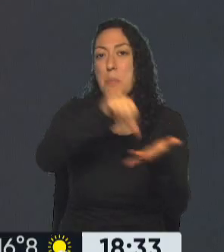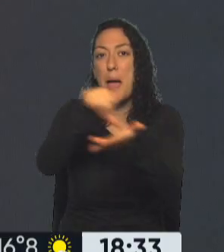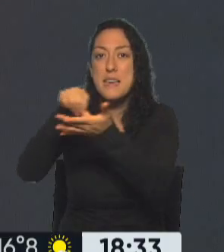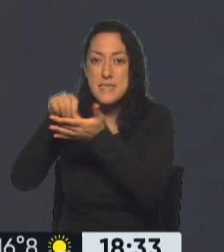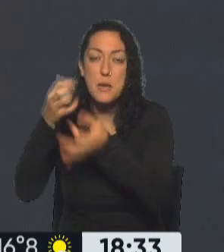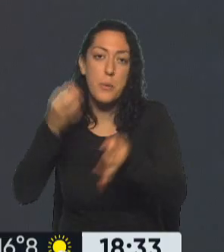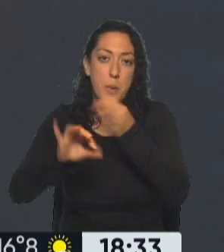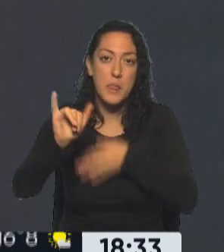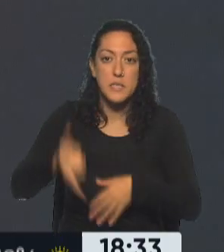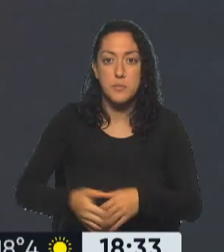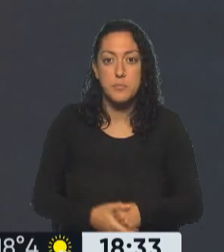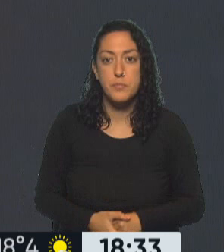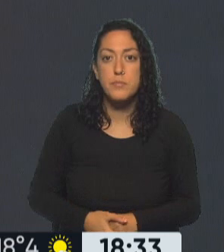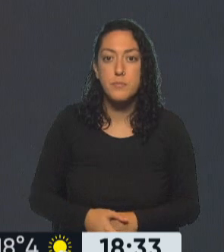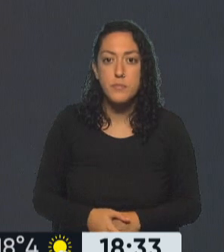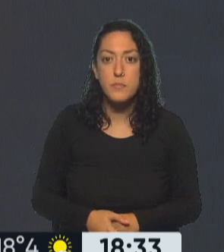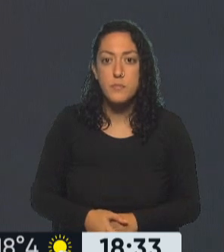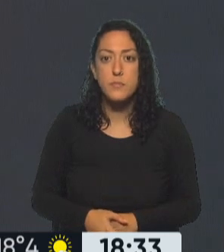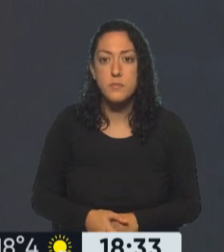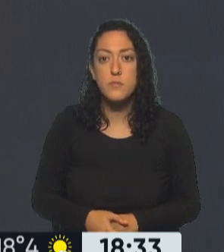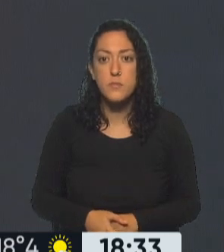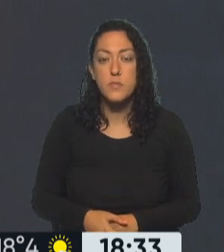en placa. Datos que se desprenden, ¿no?, de esta